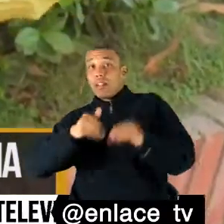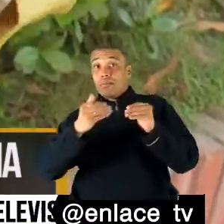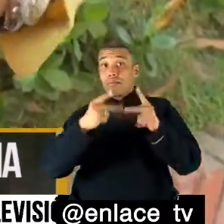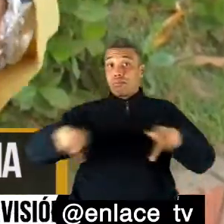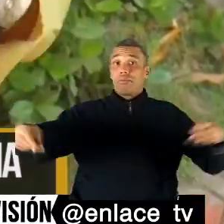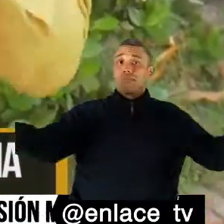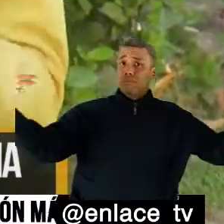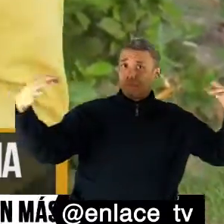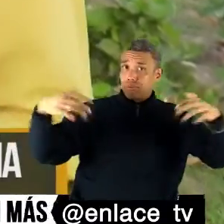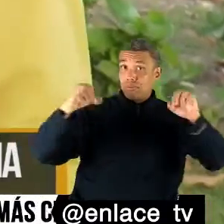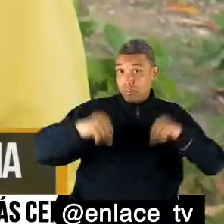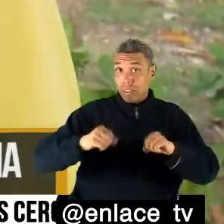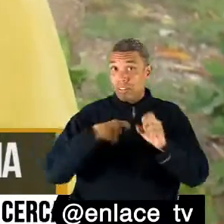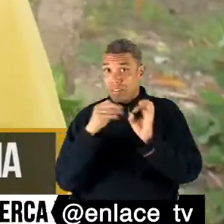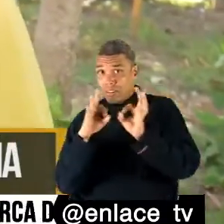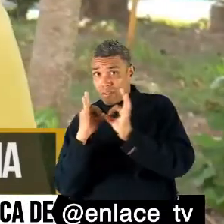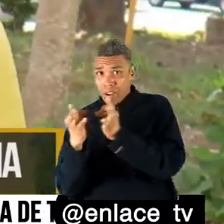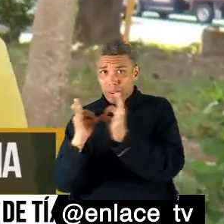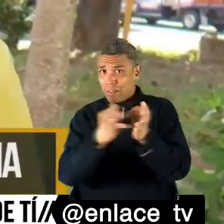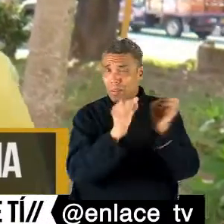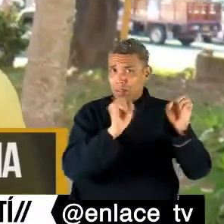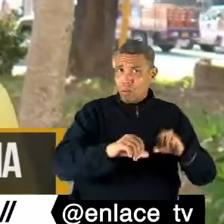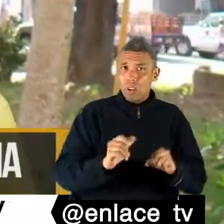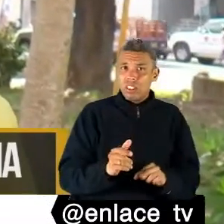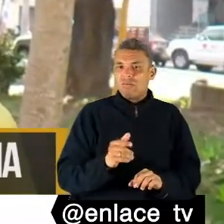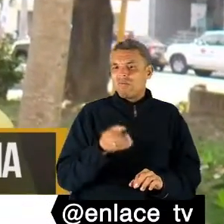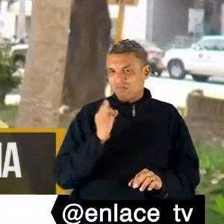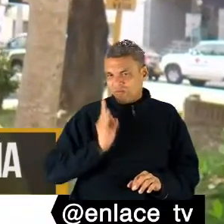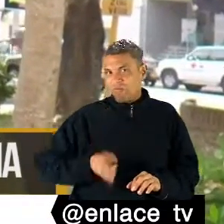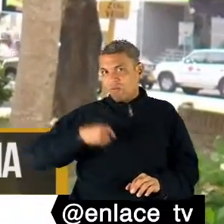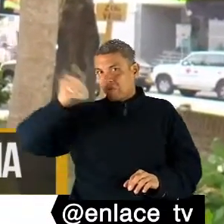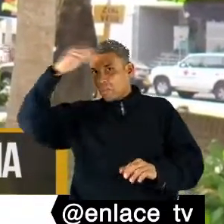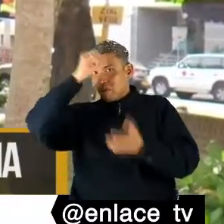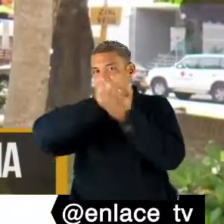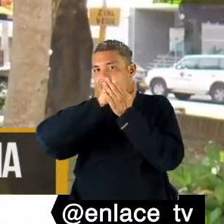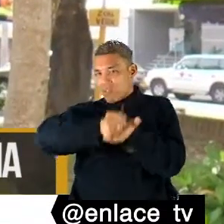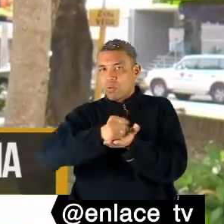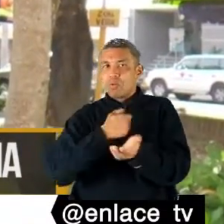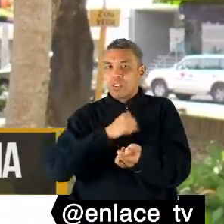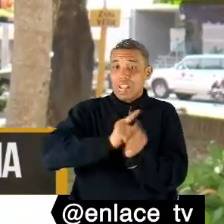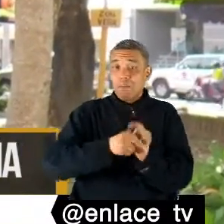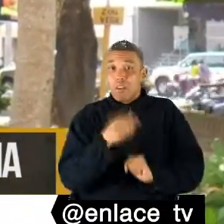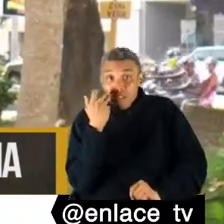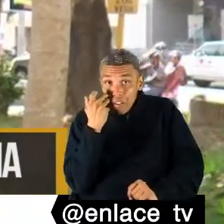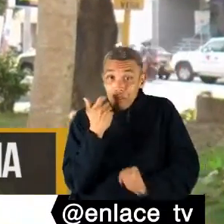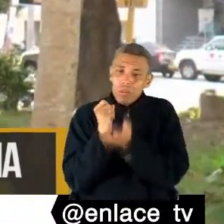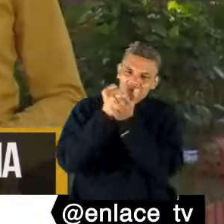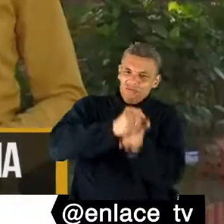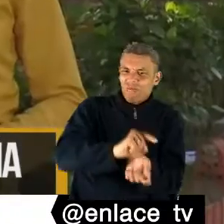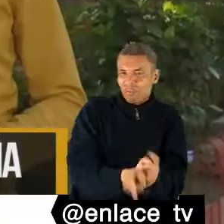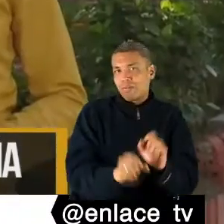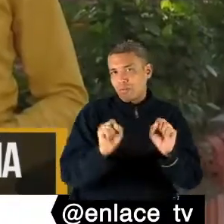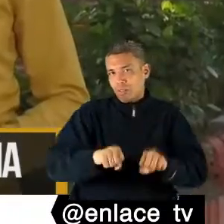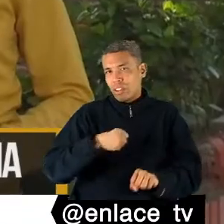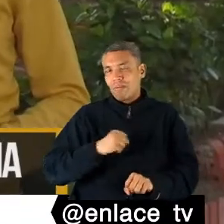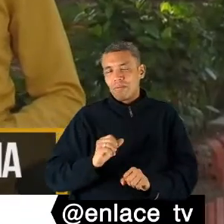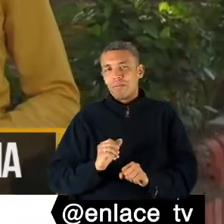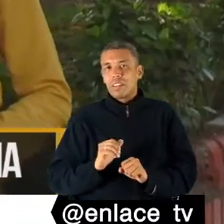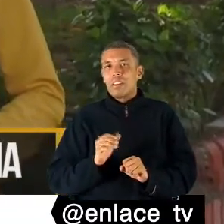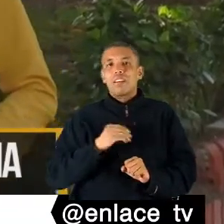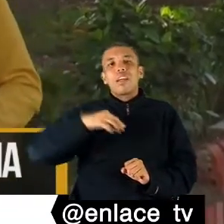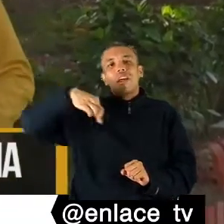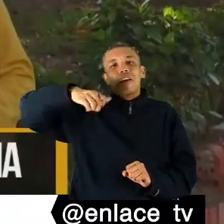que vayan con su familia. Yo creo de que van a haber noches de milagro. Hoy su visita a Barranca Bermeja se debe a un encuentro con niños, jóvenes y adultos en el barrio Pablo